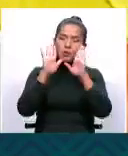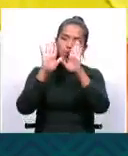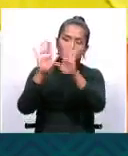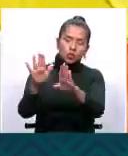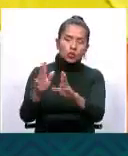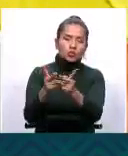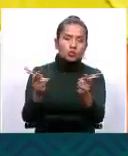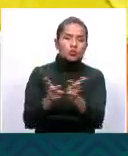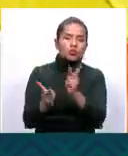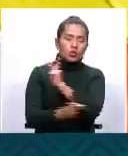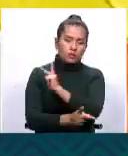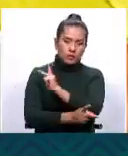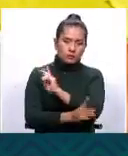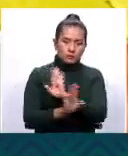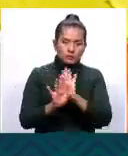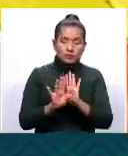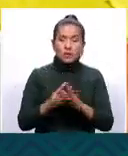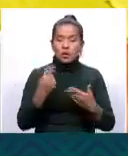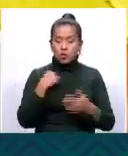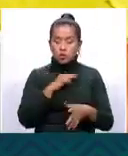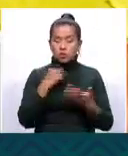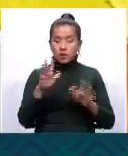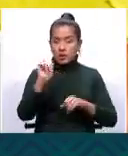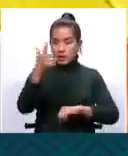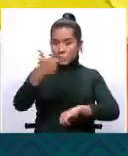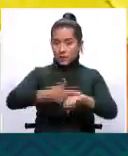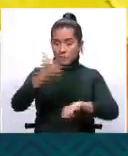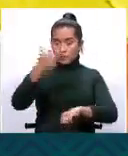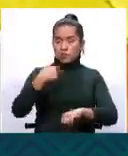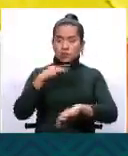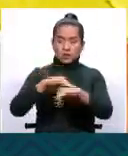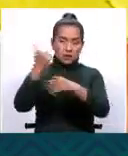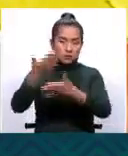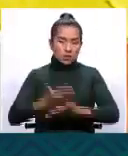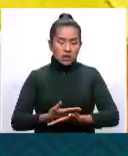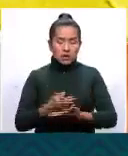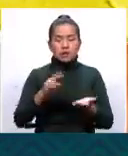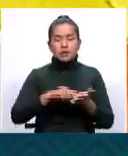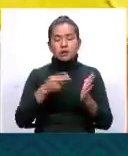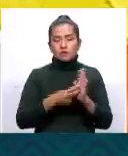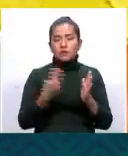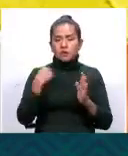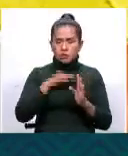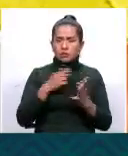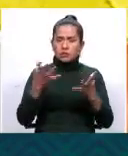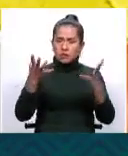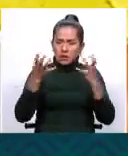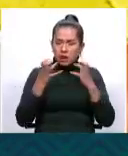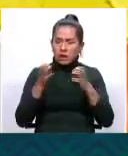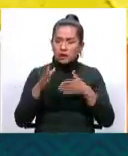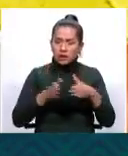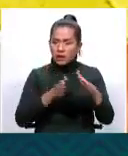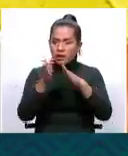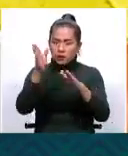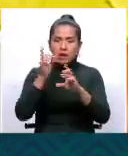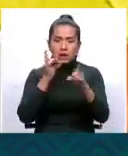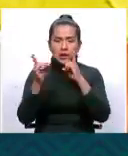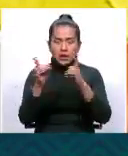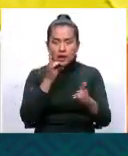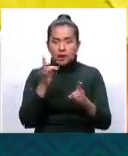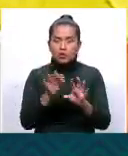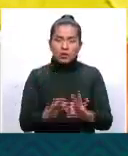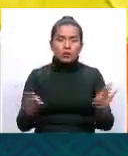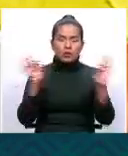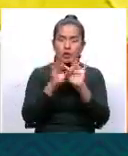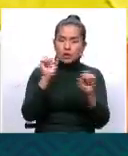provincia de Omasuyos. Nosotros consideramos nuevamente que es el camino de trabajar agendas conjuntas, del